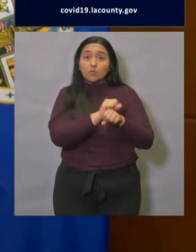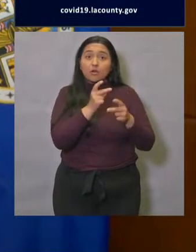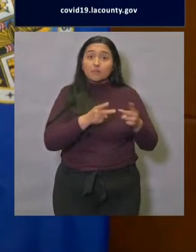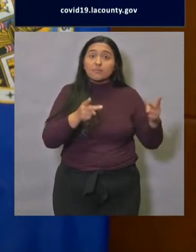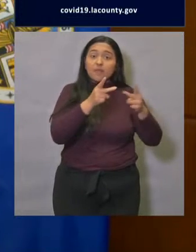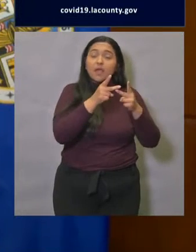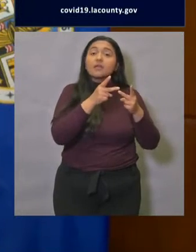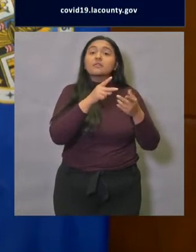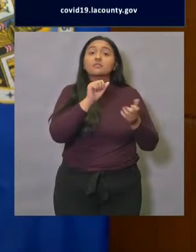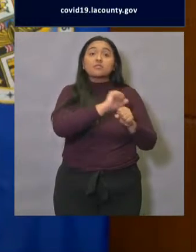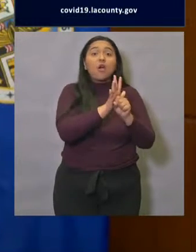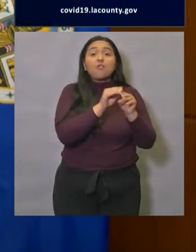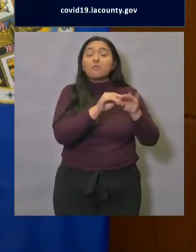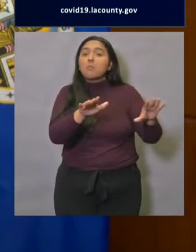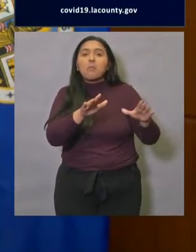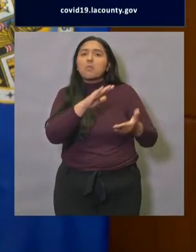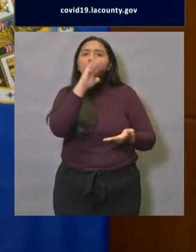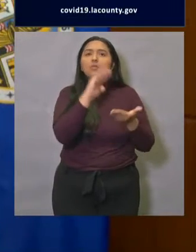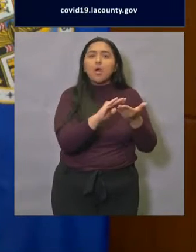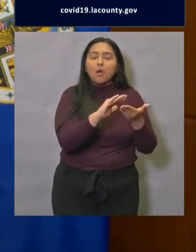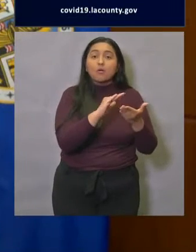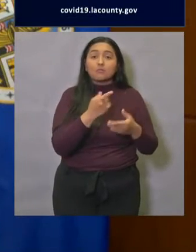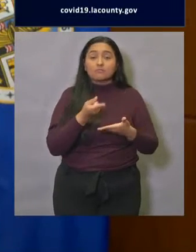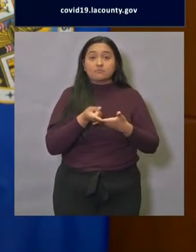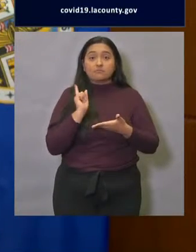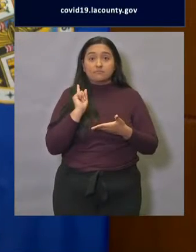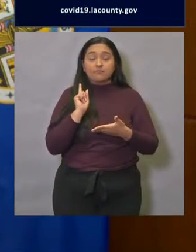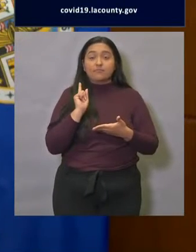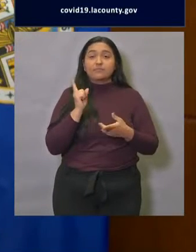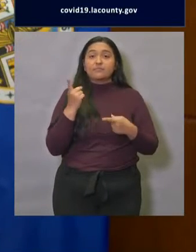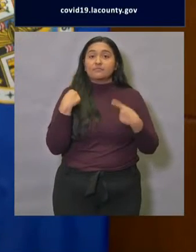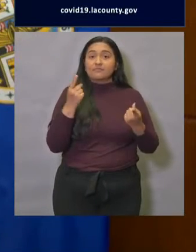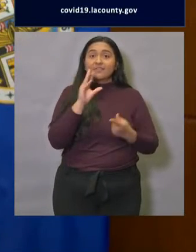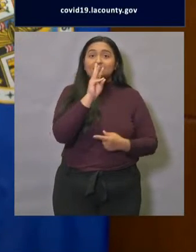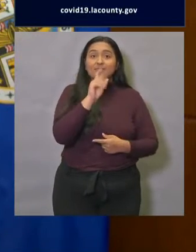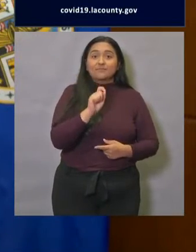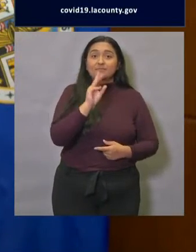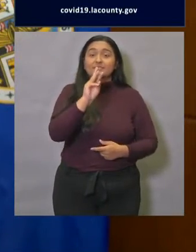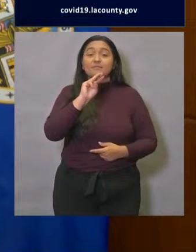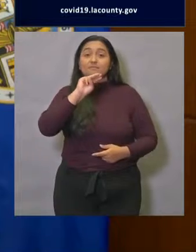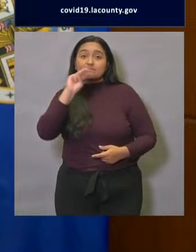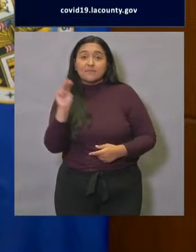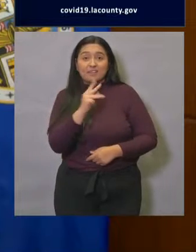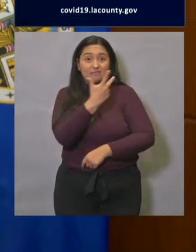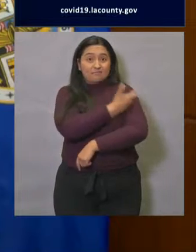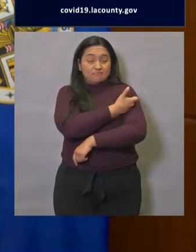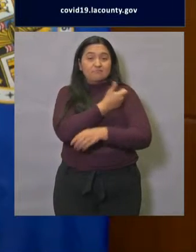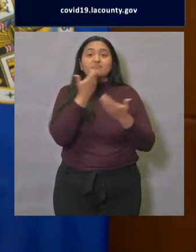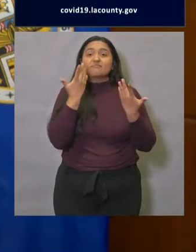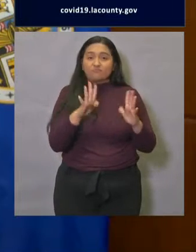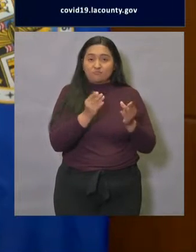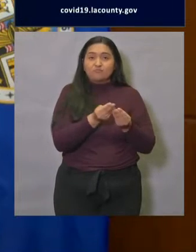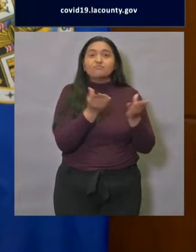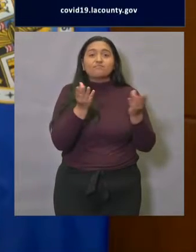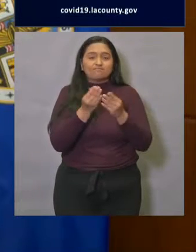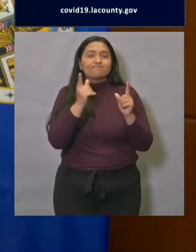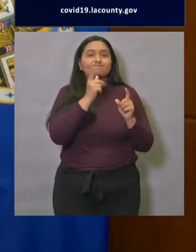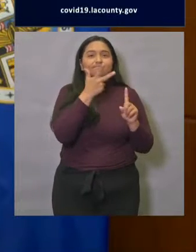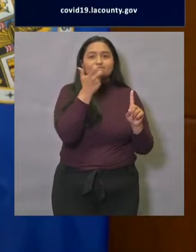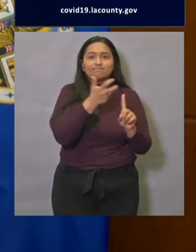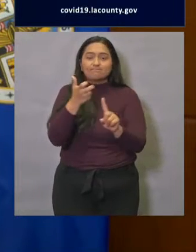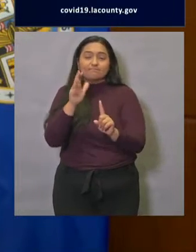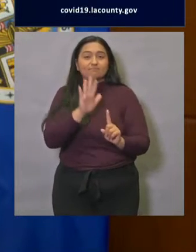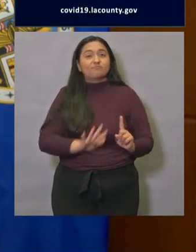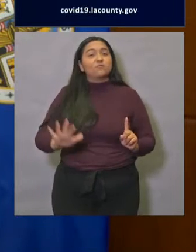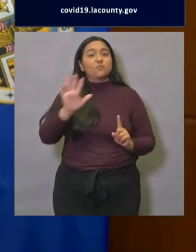semana pasada, 6.6 millones de dosis de la vacuna han sido administrados en el condado de